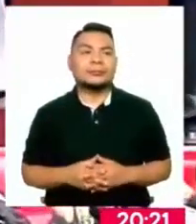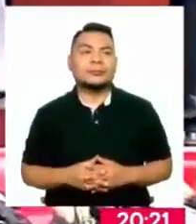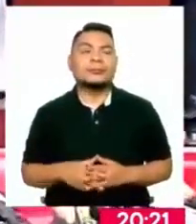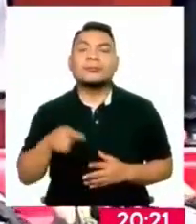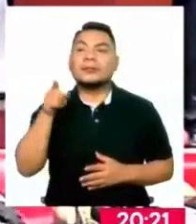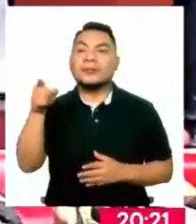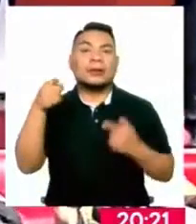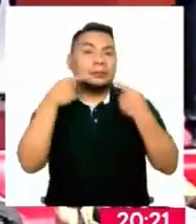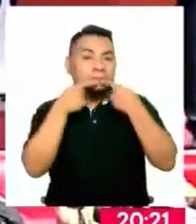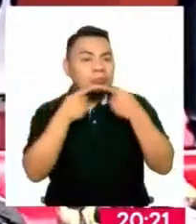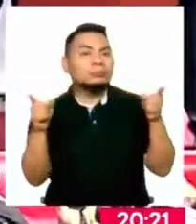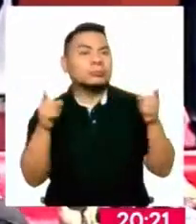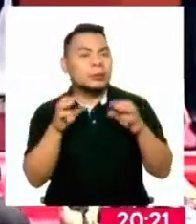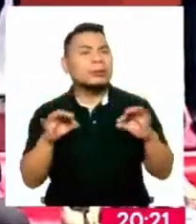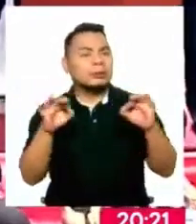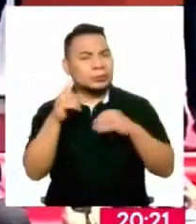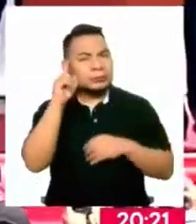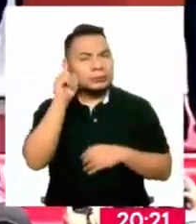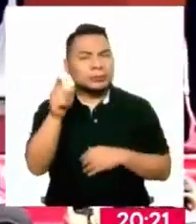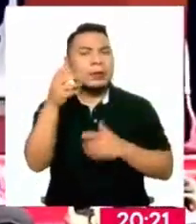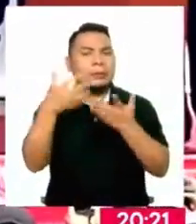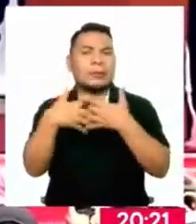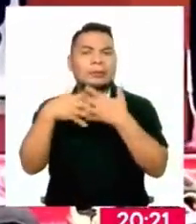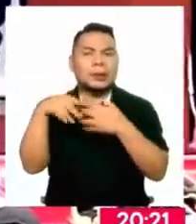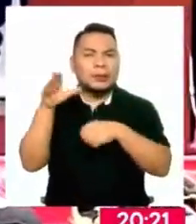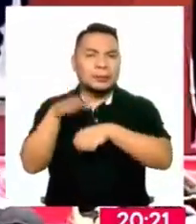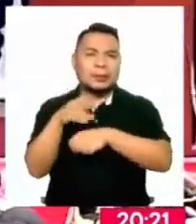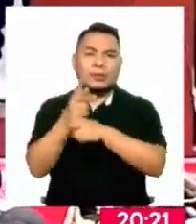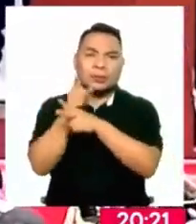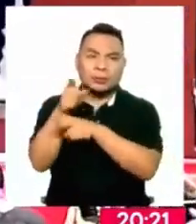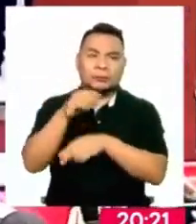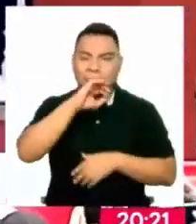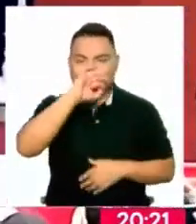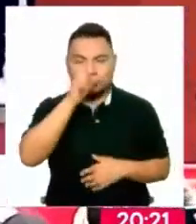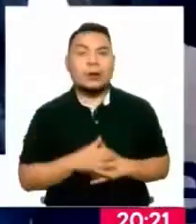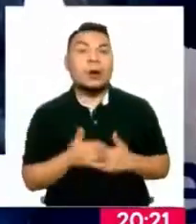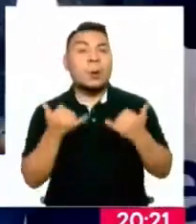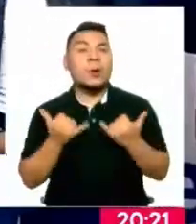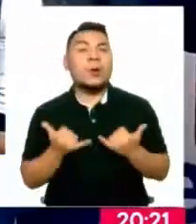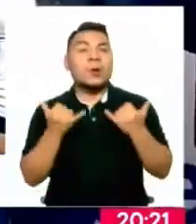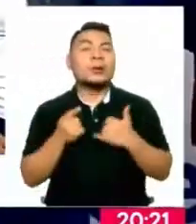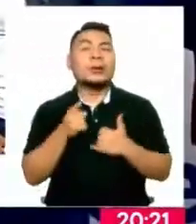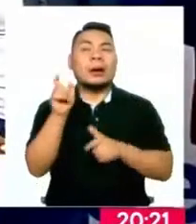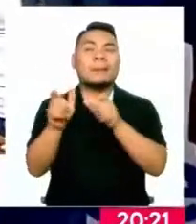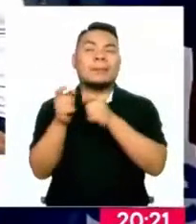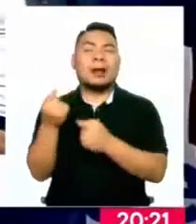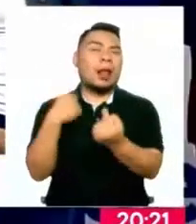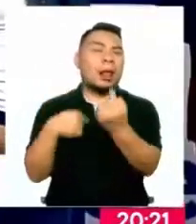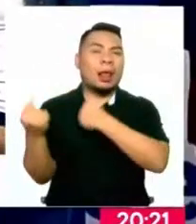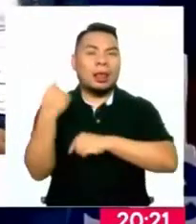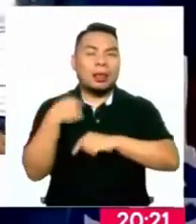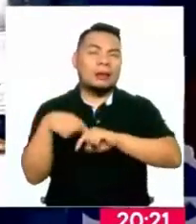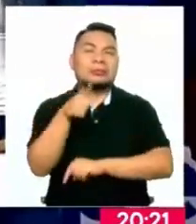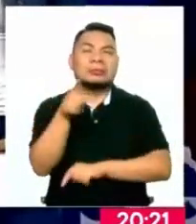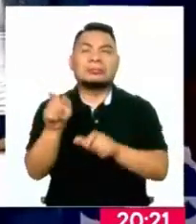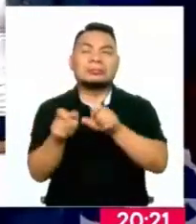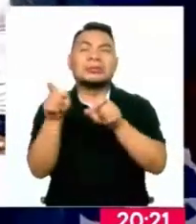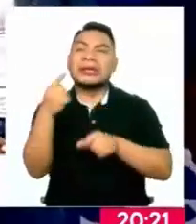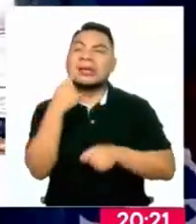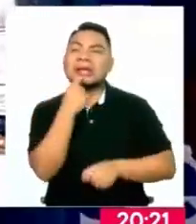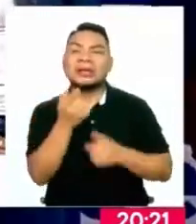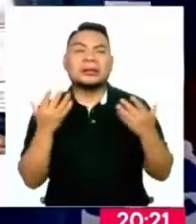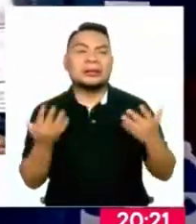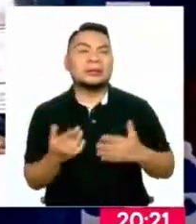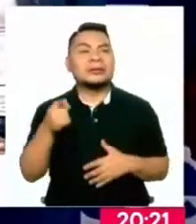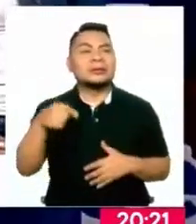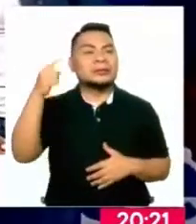Mandó un mensaje contundente a sus críticos. Hoy está por ahí diciendo de que